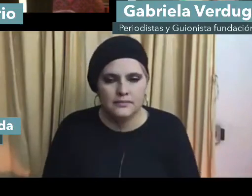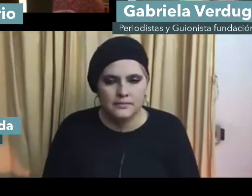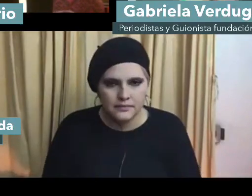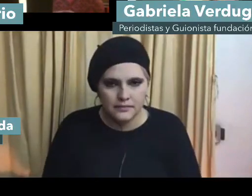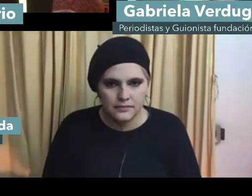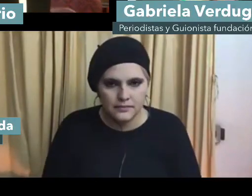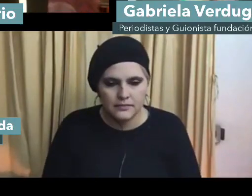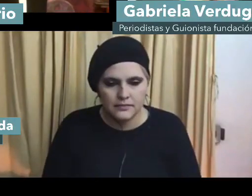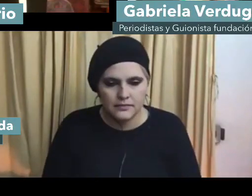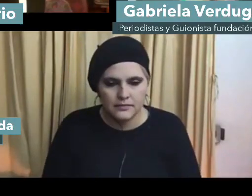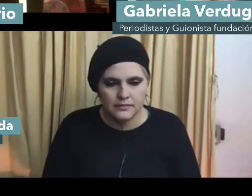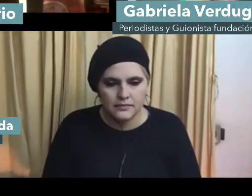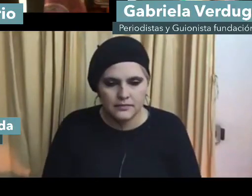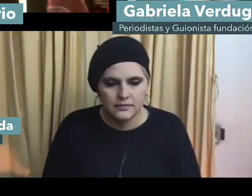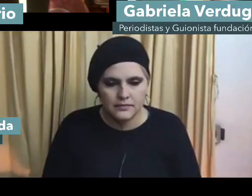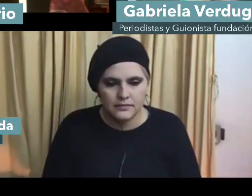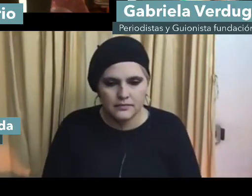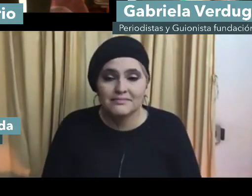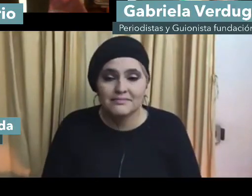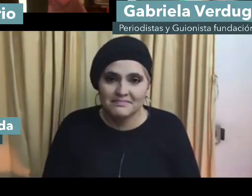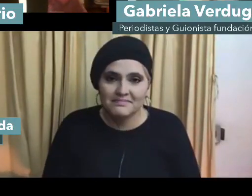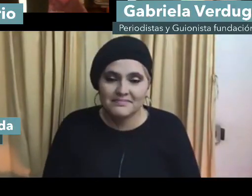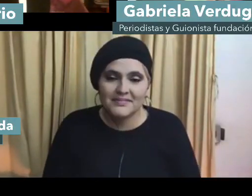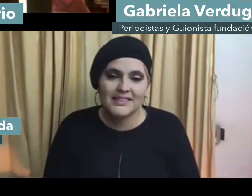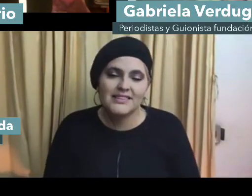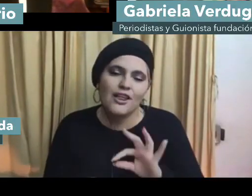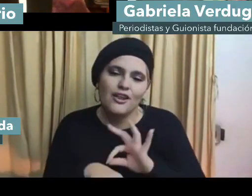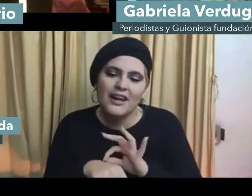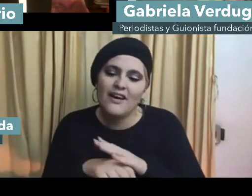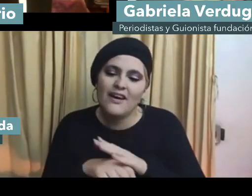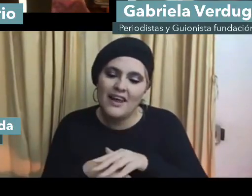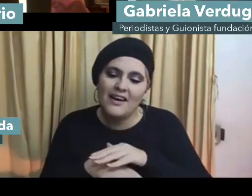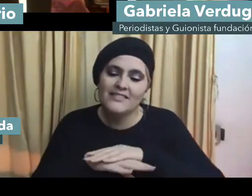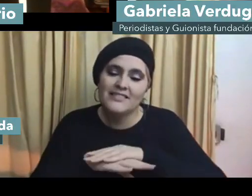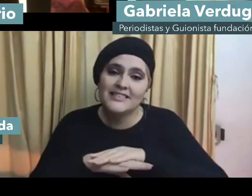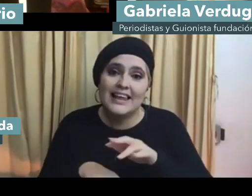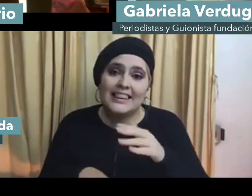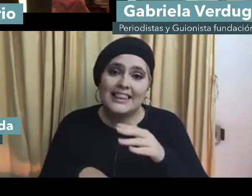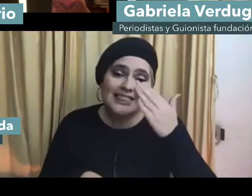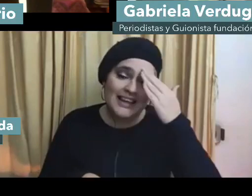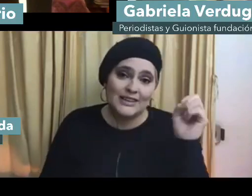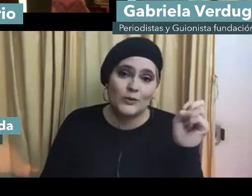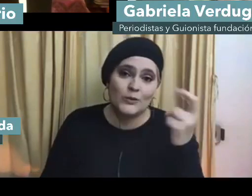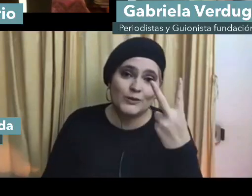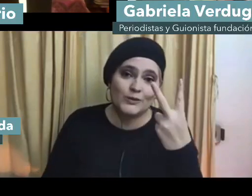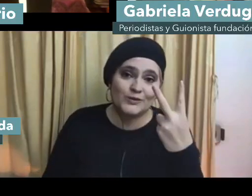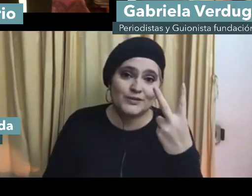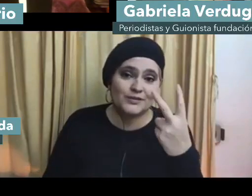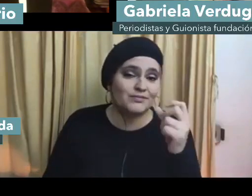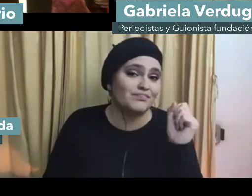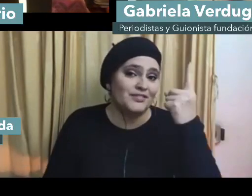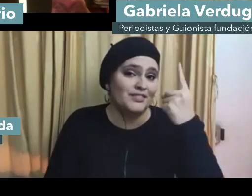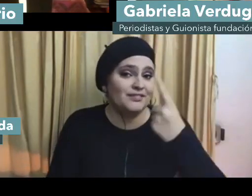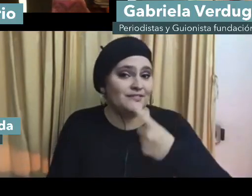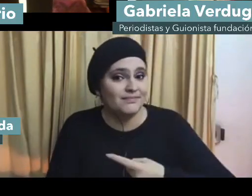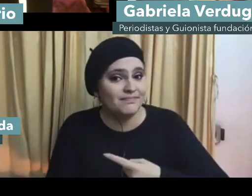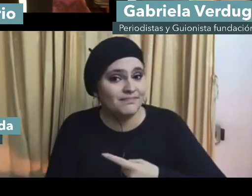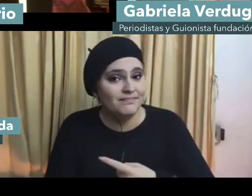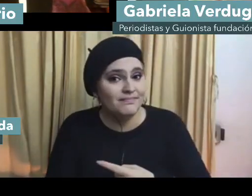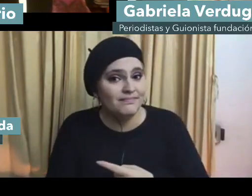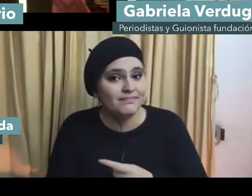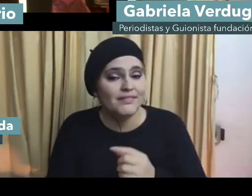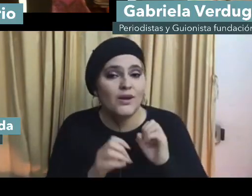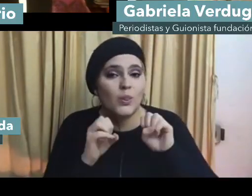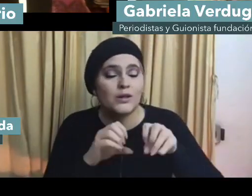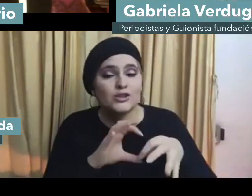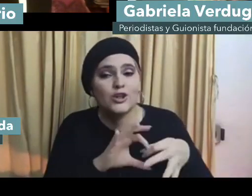estamos llegando al final de esta jornada, el día 2 de nuestra primera jornada de educación continua en autismo. Así que le vamos a